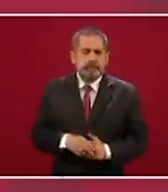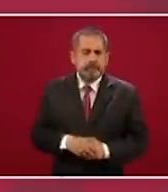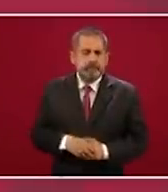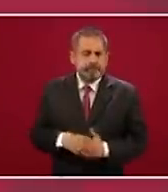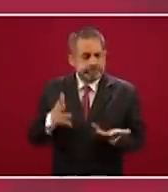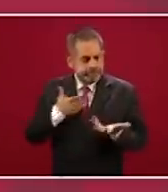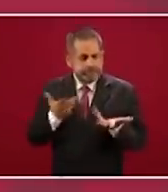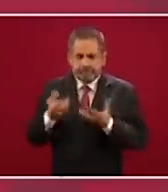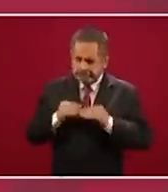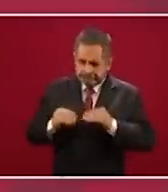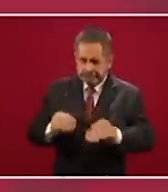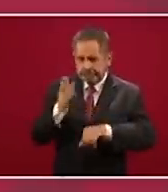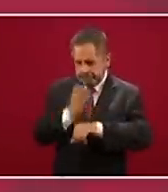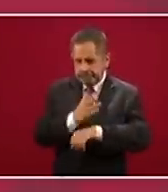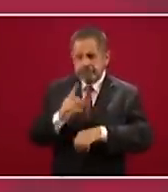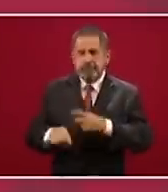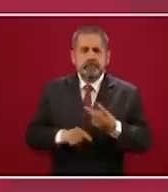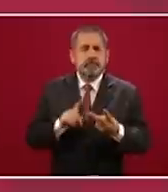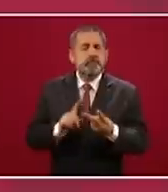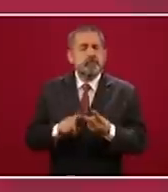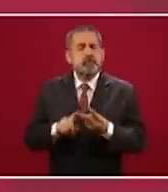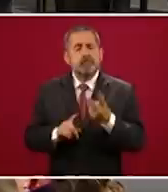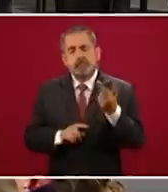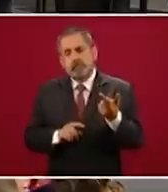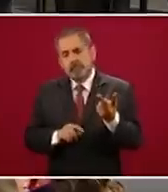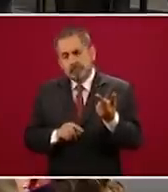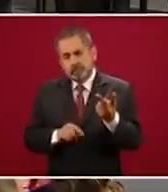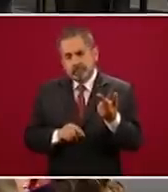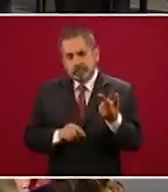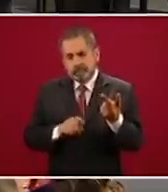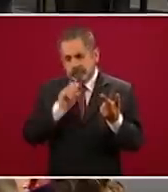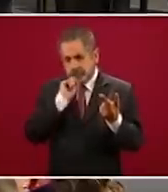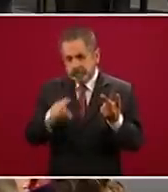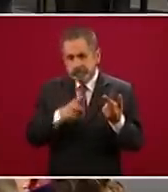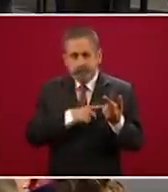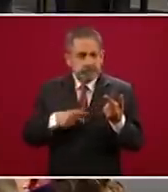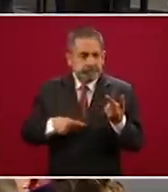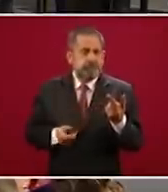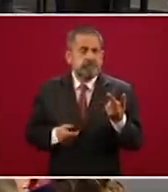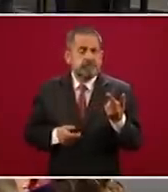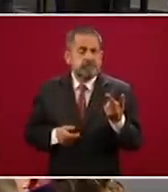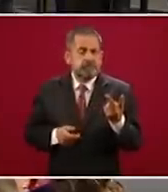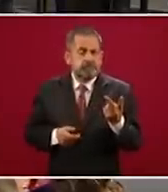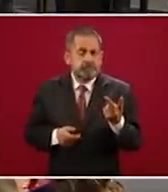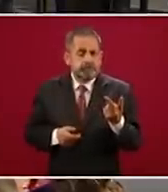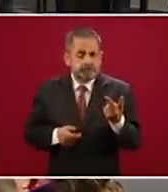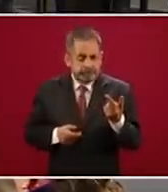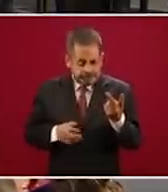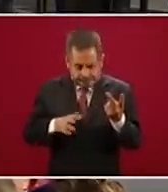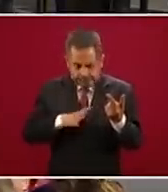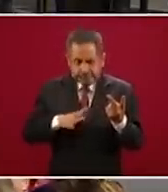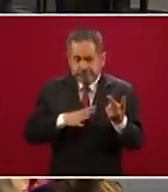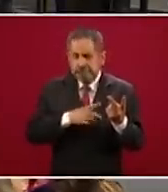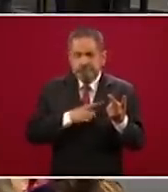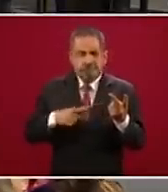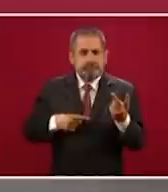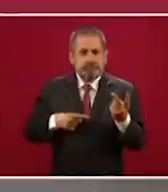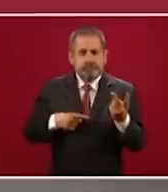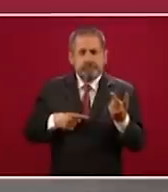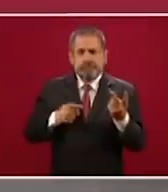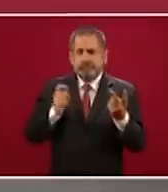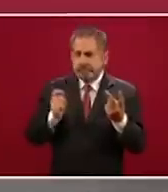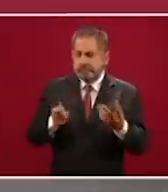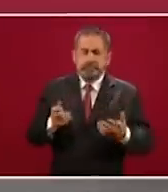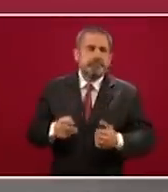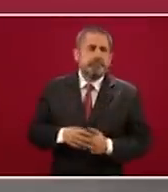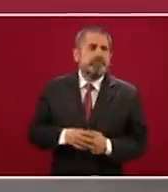estamos actuando en ese sentido. Y lo otro es que tenemos… que hacer todo lo